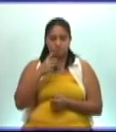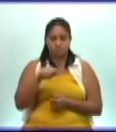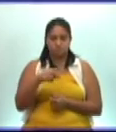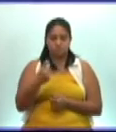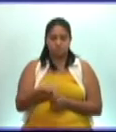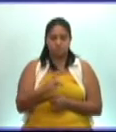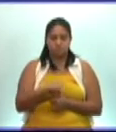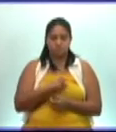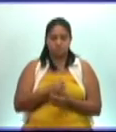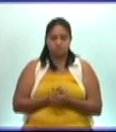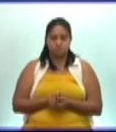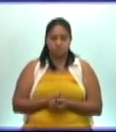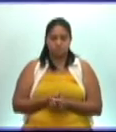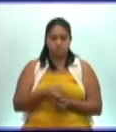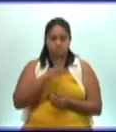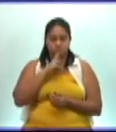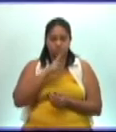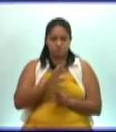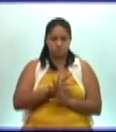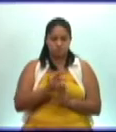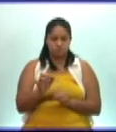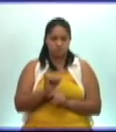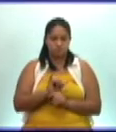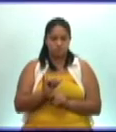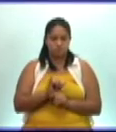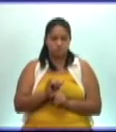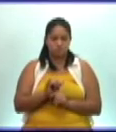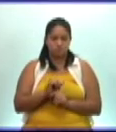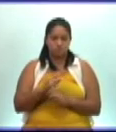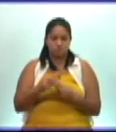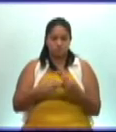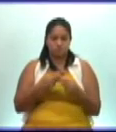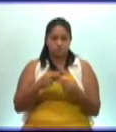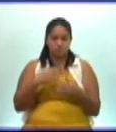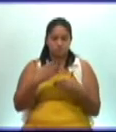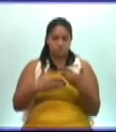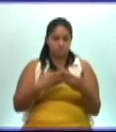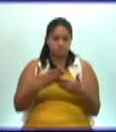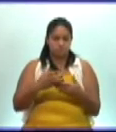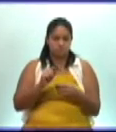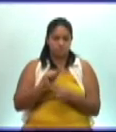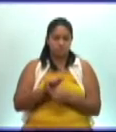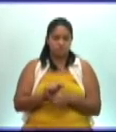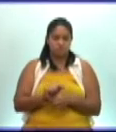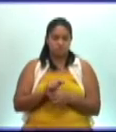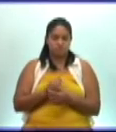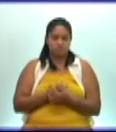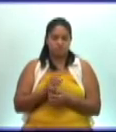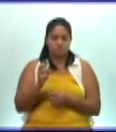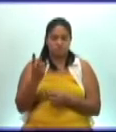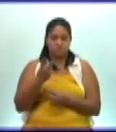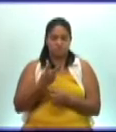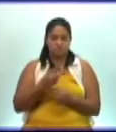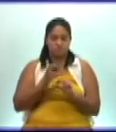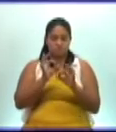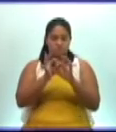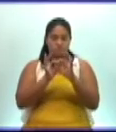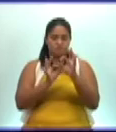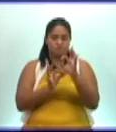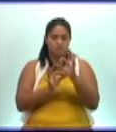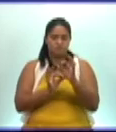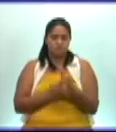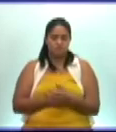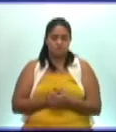con la misma metodología con la que les resolví el problema de la doble ranura. Entonces les oriento